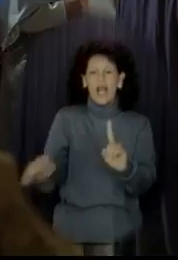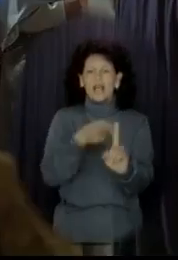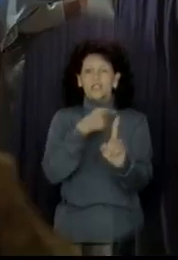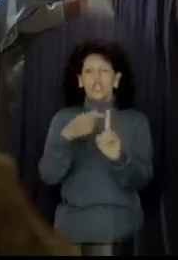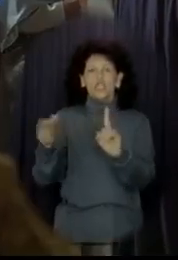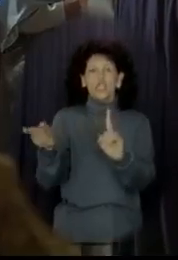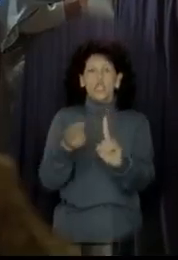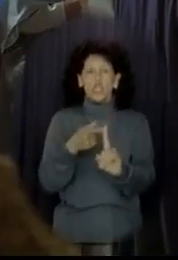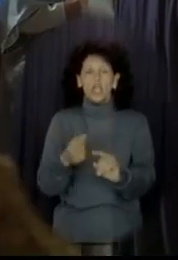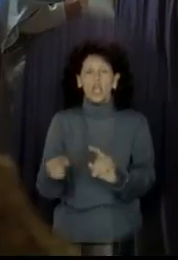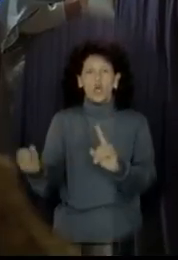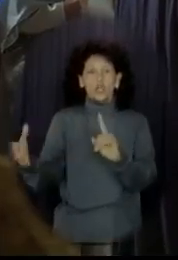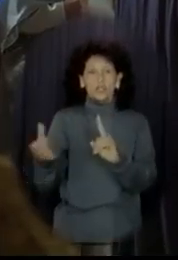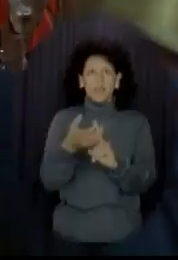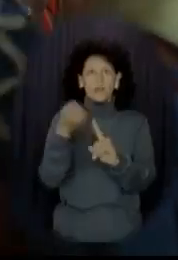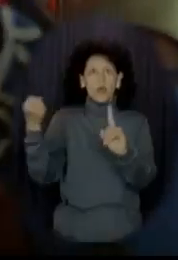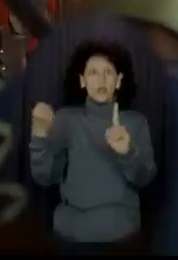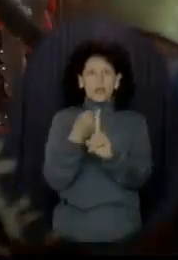Castíguenlo.